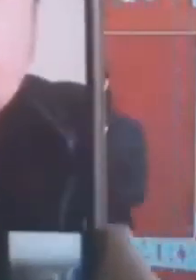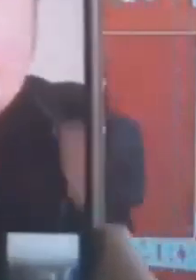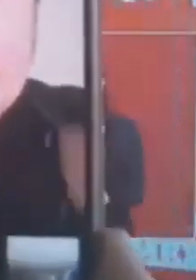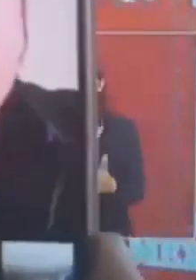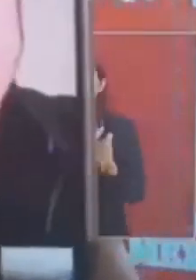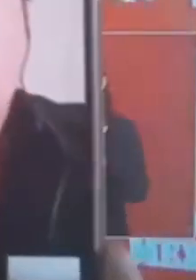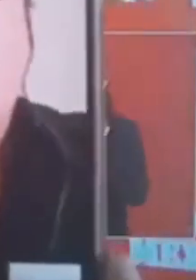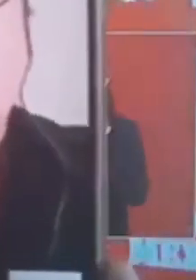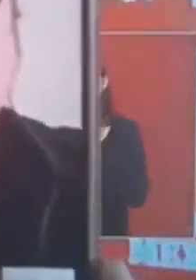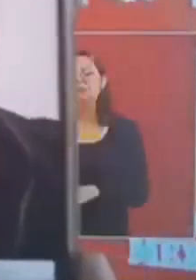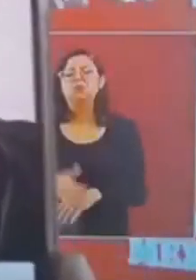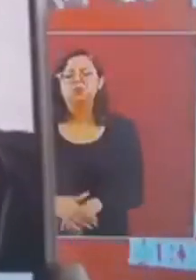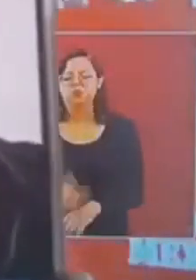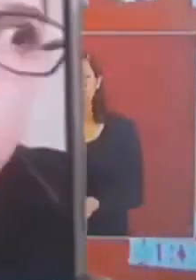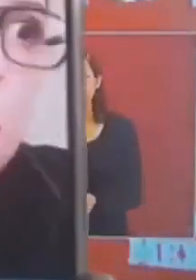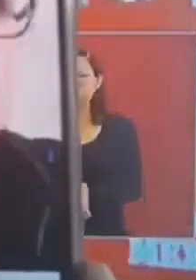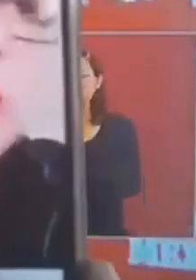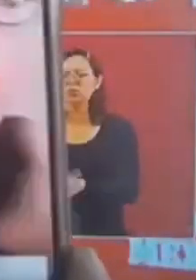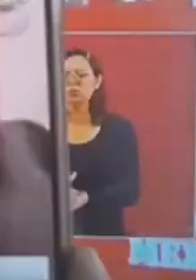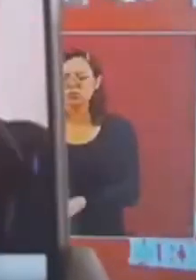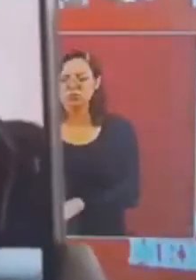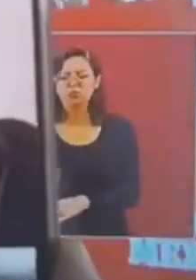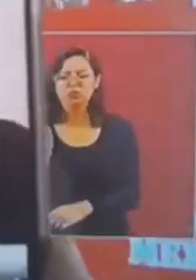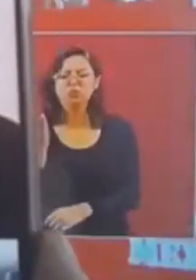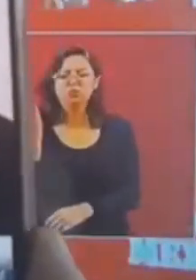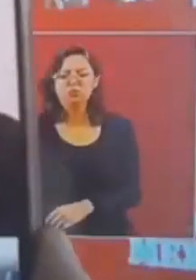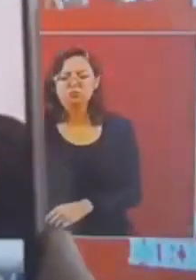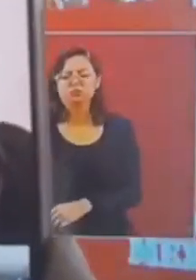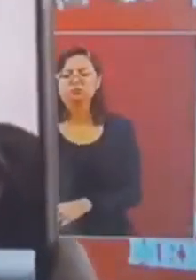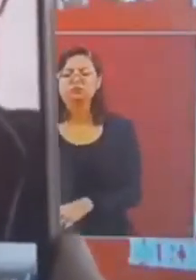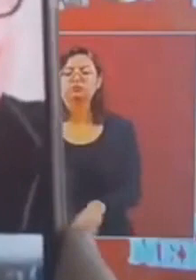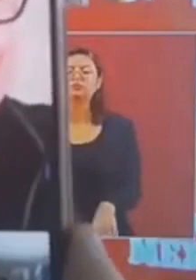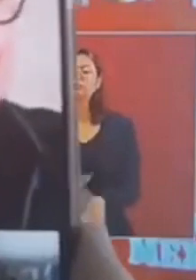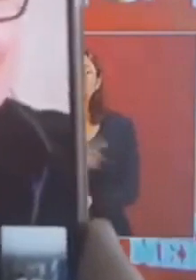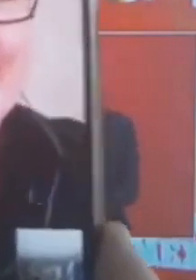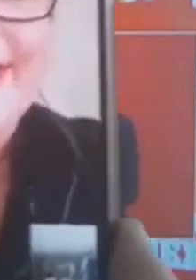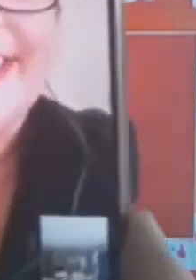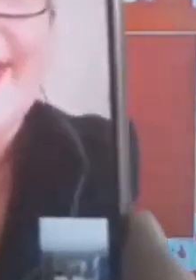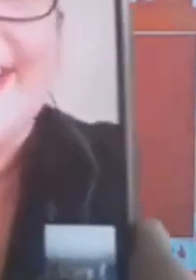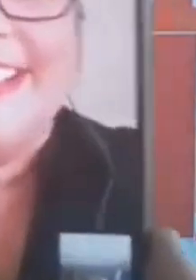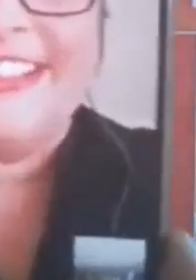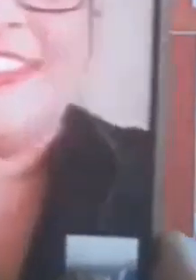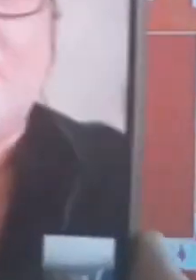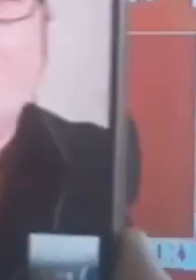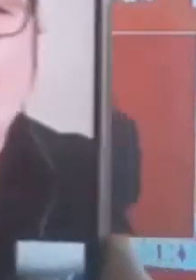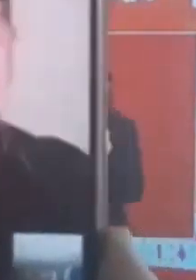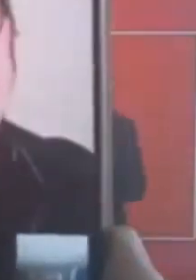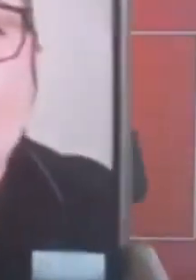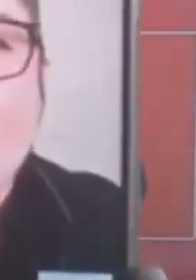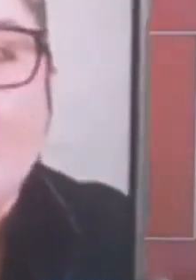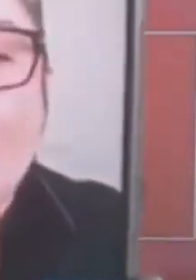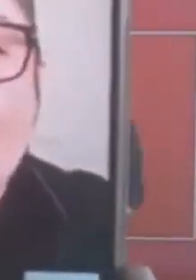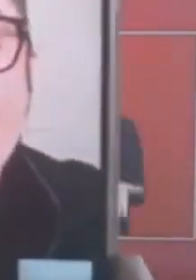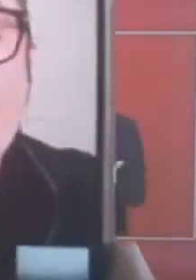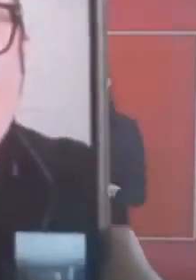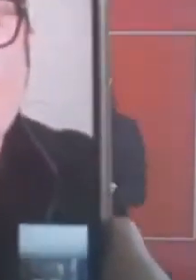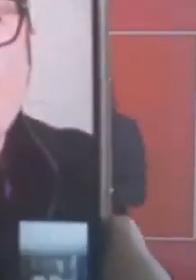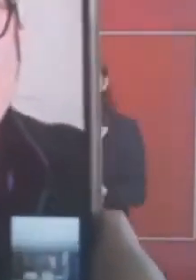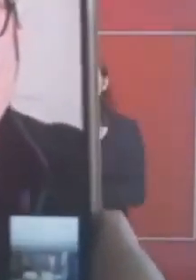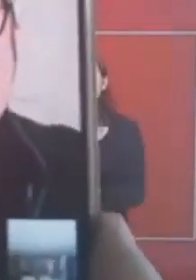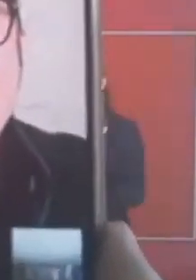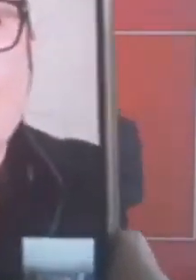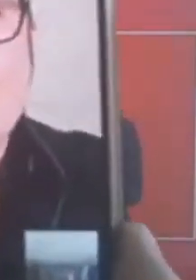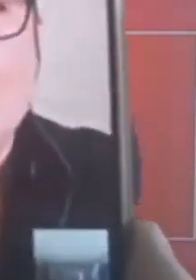tiene que decir, ¿no? Yo te voy a decir. Oye, cállate, hermano, ¿no? Bueno, yo te voy a decir, fue un roce que